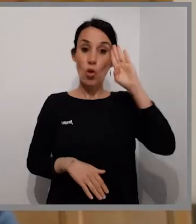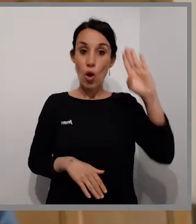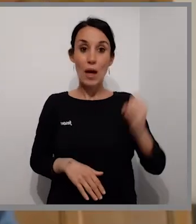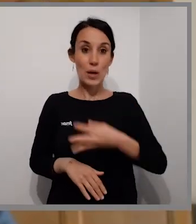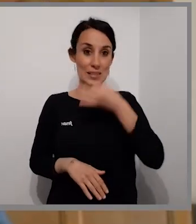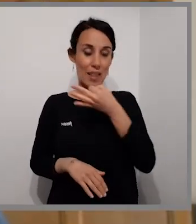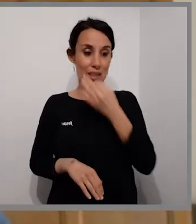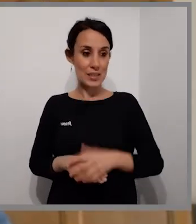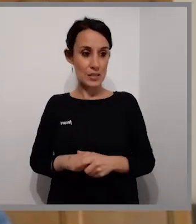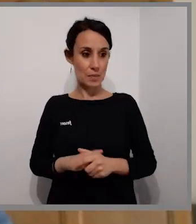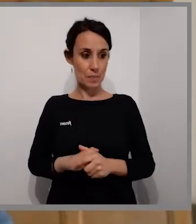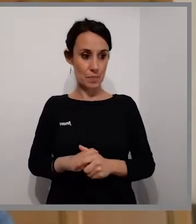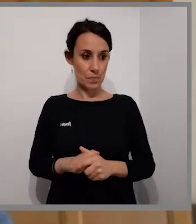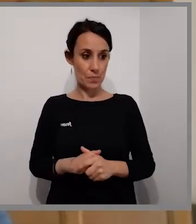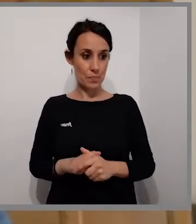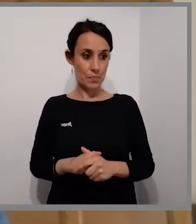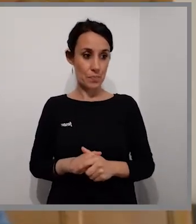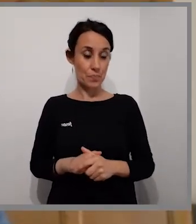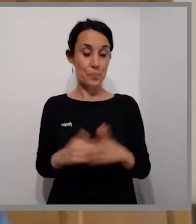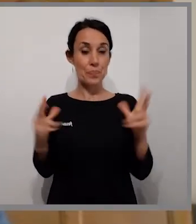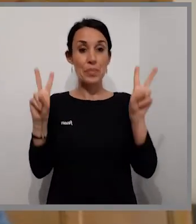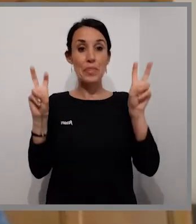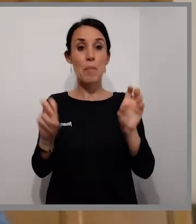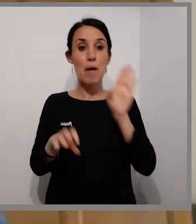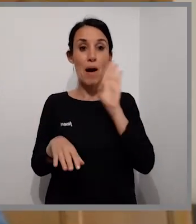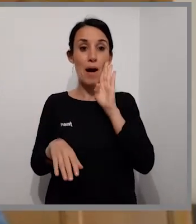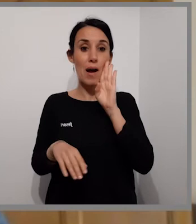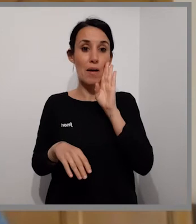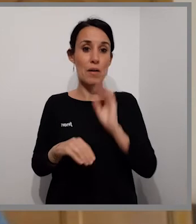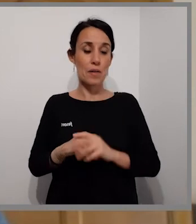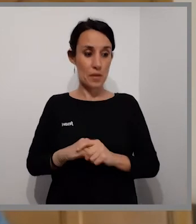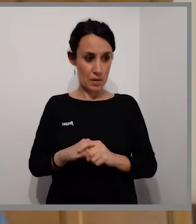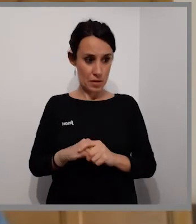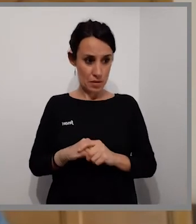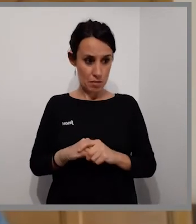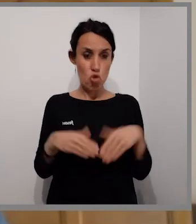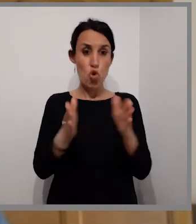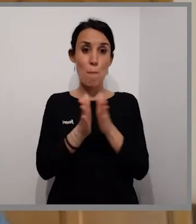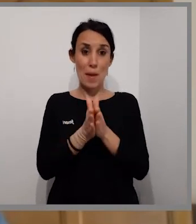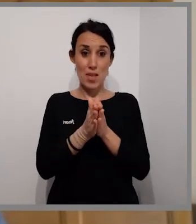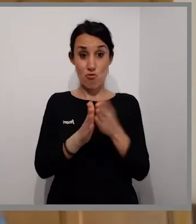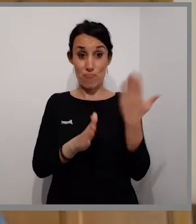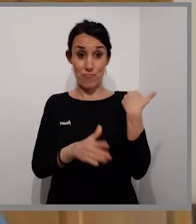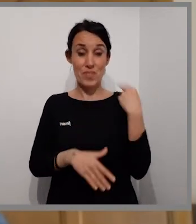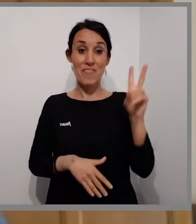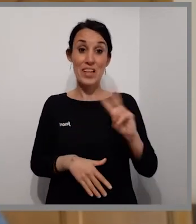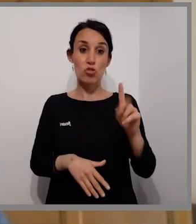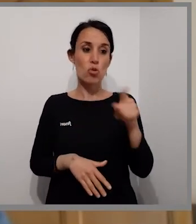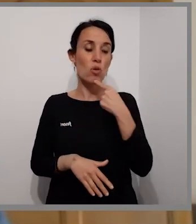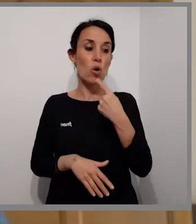buenas tardes, presidente. Hola, buenas tardes, Ana. Ahondando lo que le estaba comentando el compañero